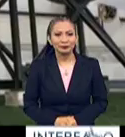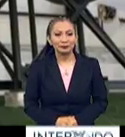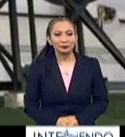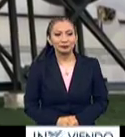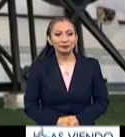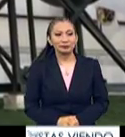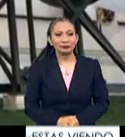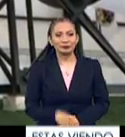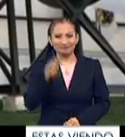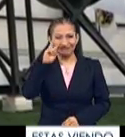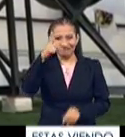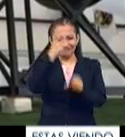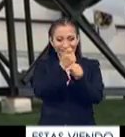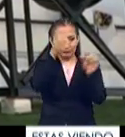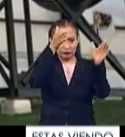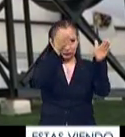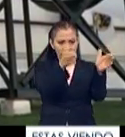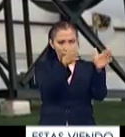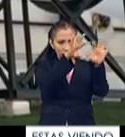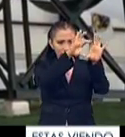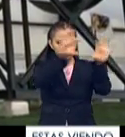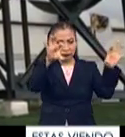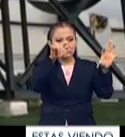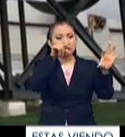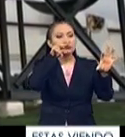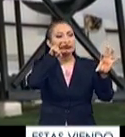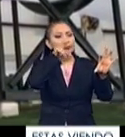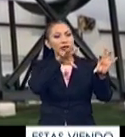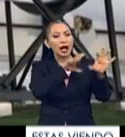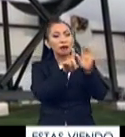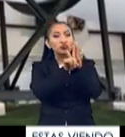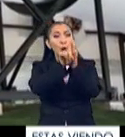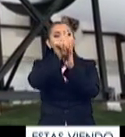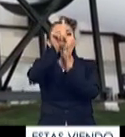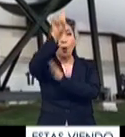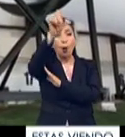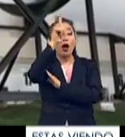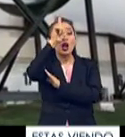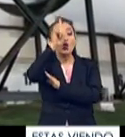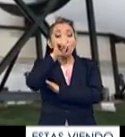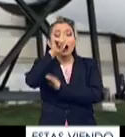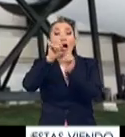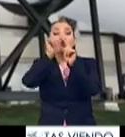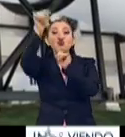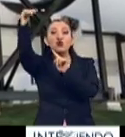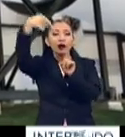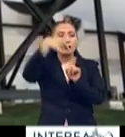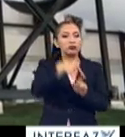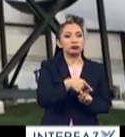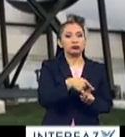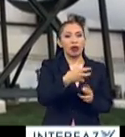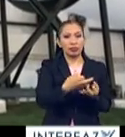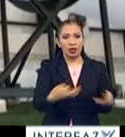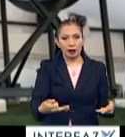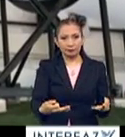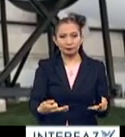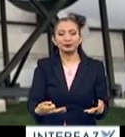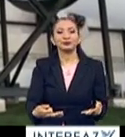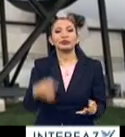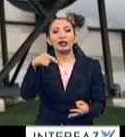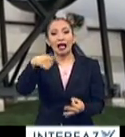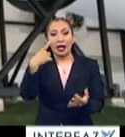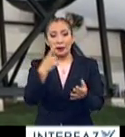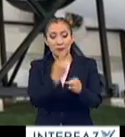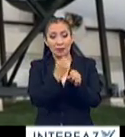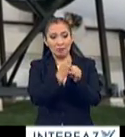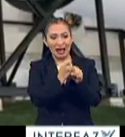La parte primera parte de aquí es lo que va hasta la luna y de regreso. Y dentro de esta